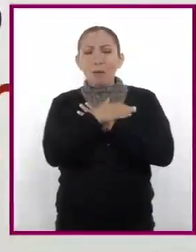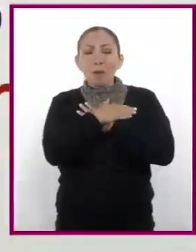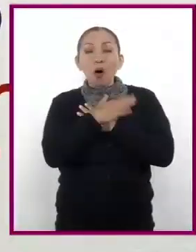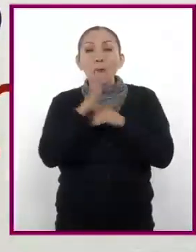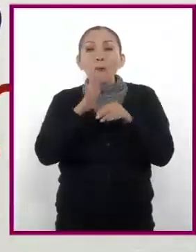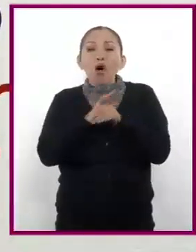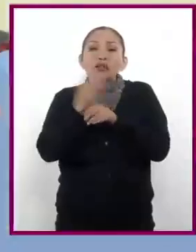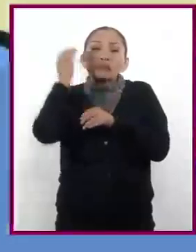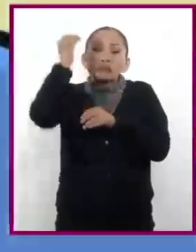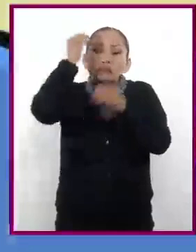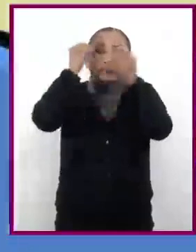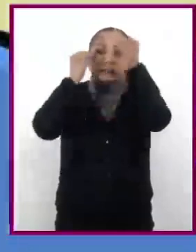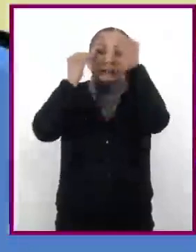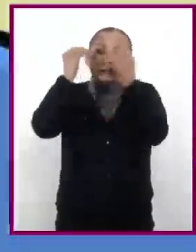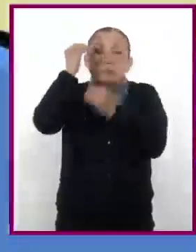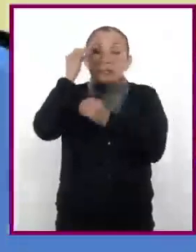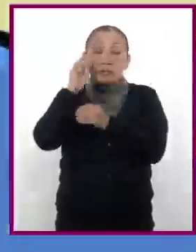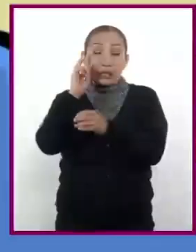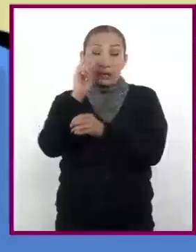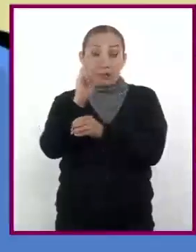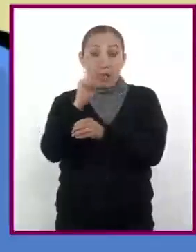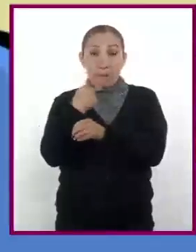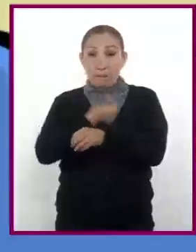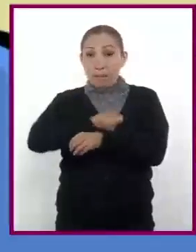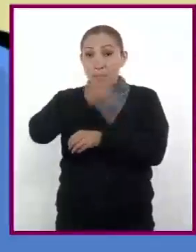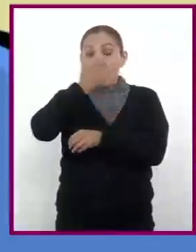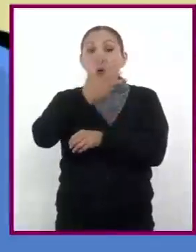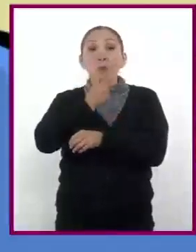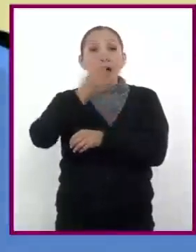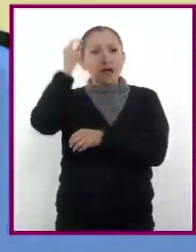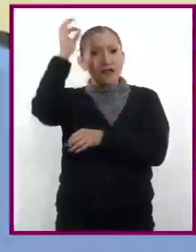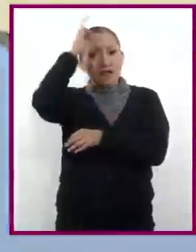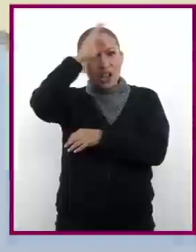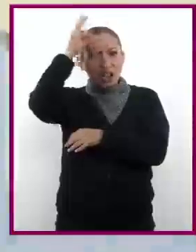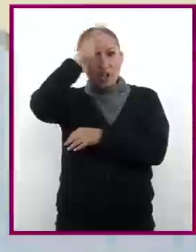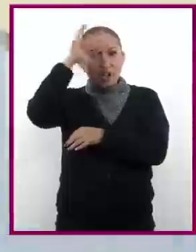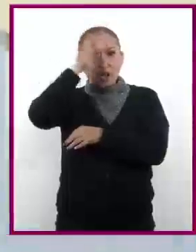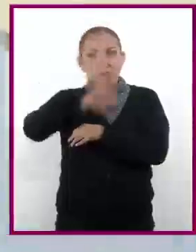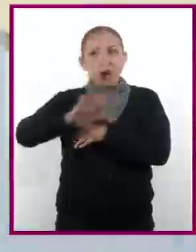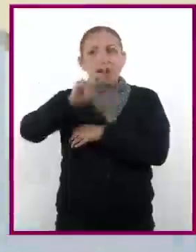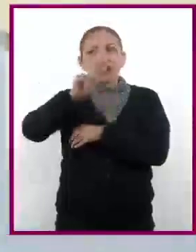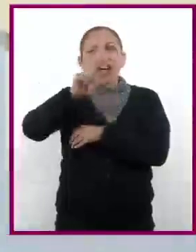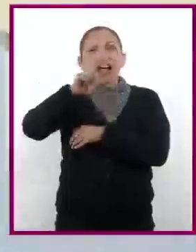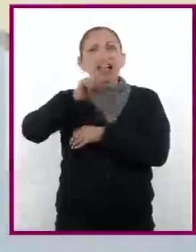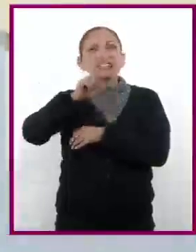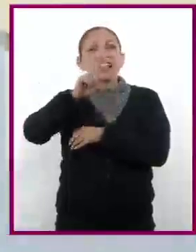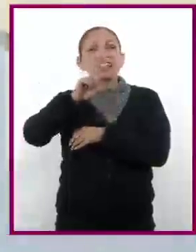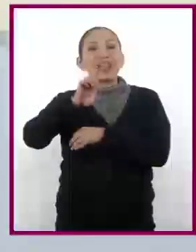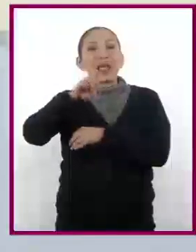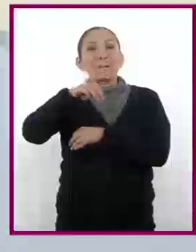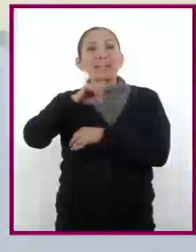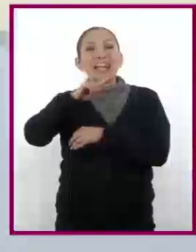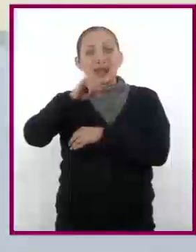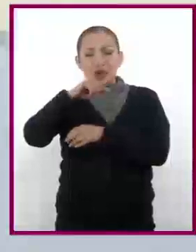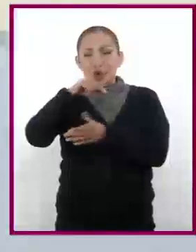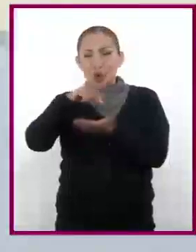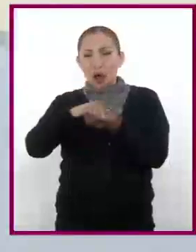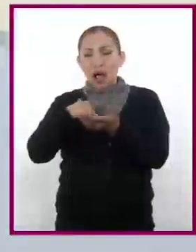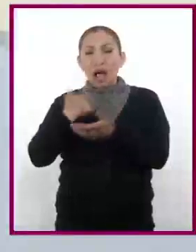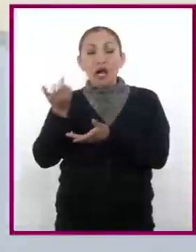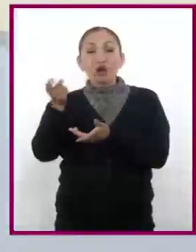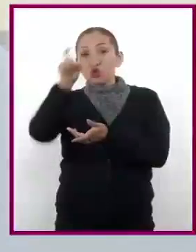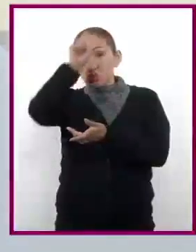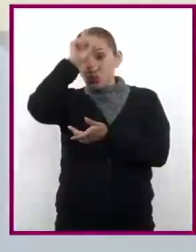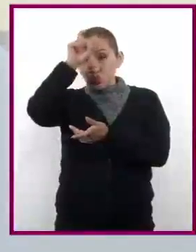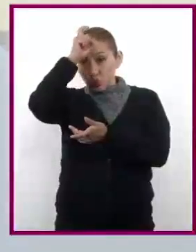por la sabiduría. Se considera que el primer filósofo occidental fue Tales de Mileto, de esta ciudad de lo que hoy es